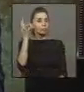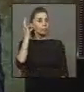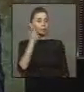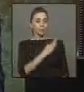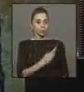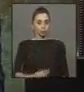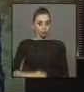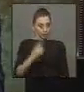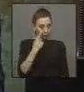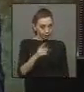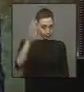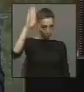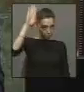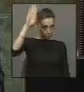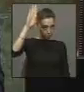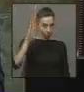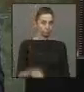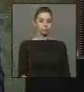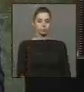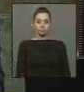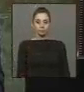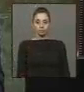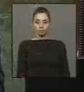estén alzando su brazo.